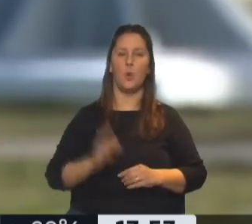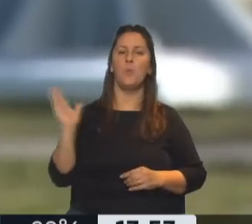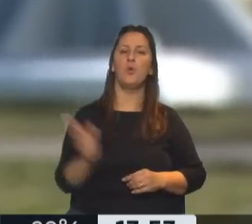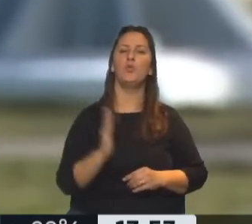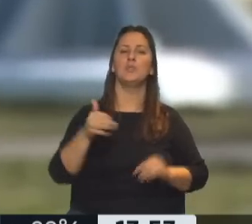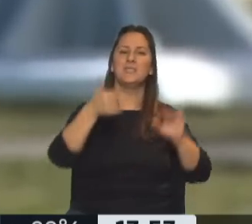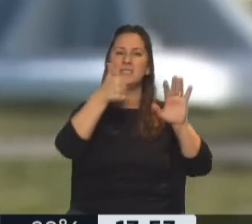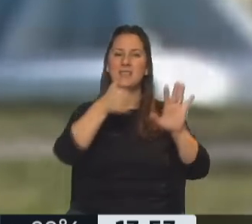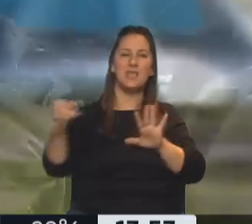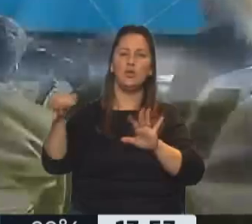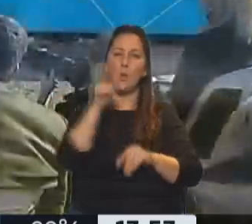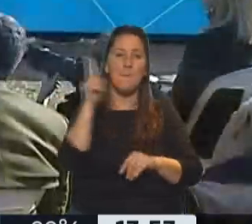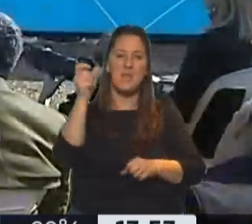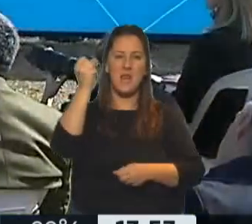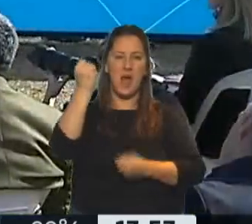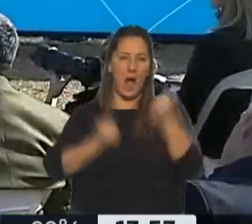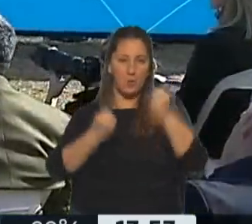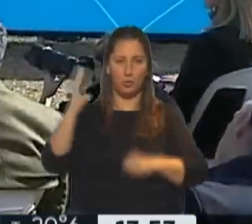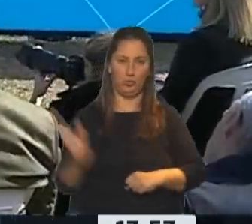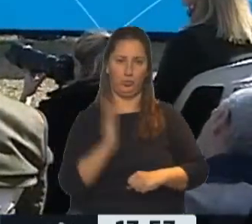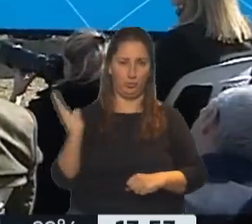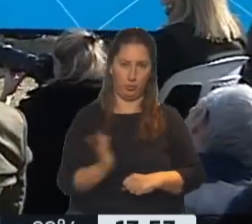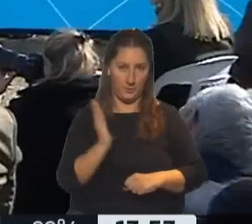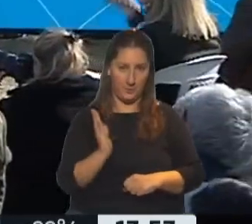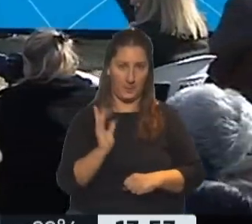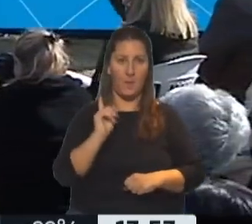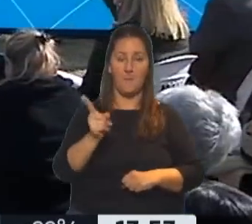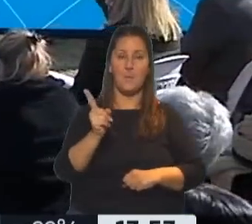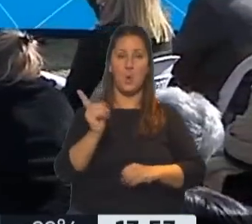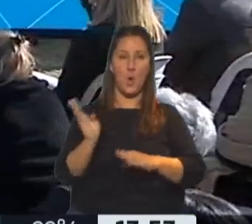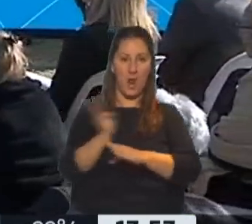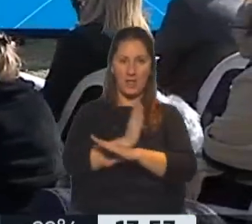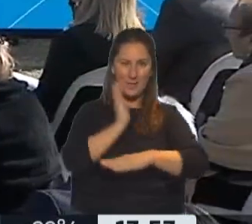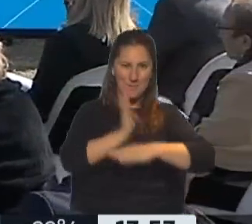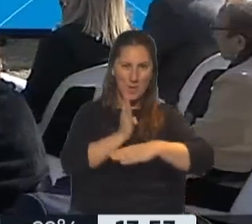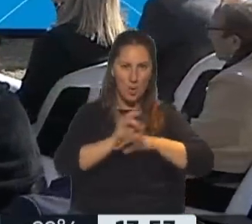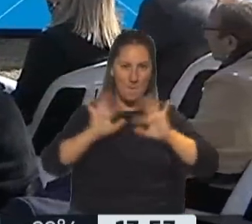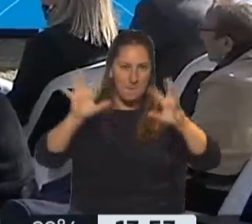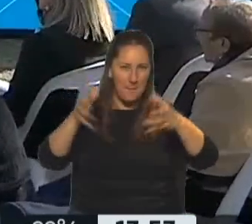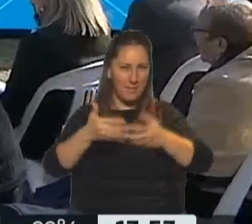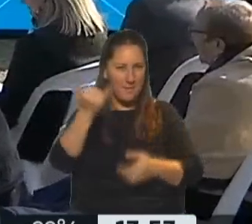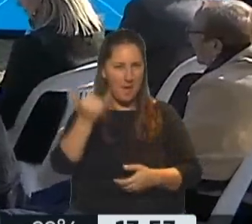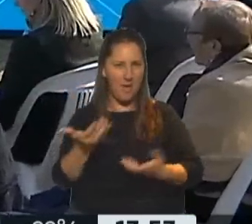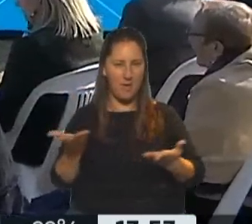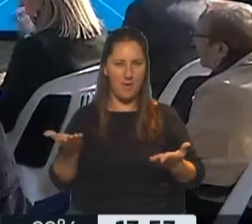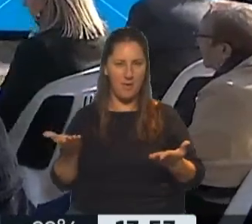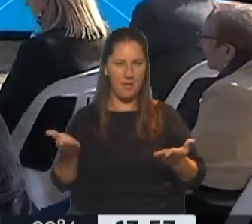produjo 600.000 autos. Ahora, en el medio pasamos una pandemia. ¿Se dan cuenta de lo que hablamos?